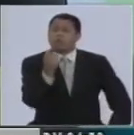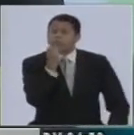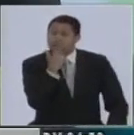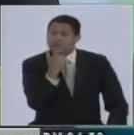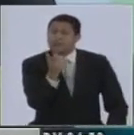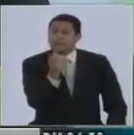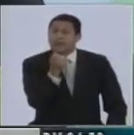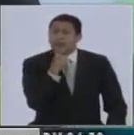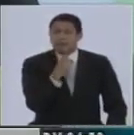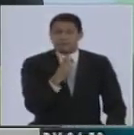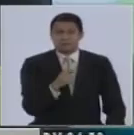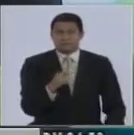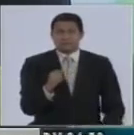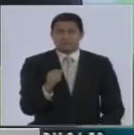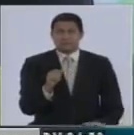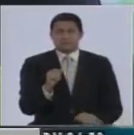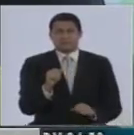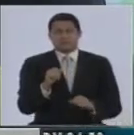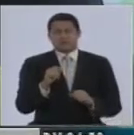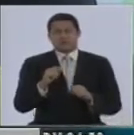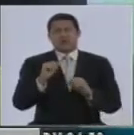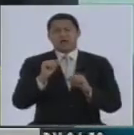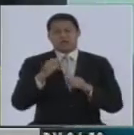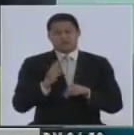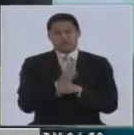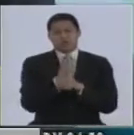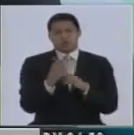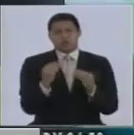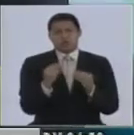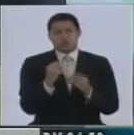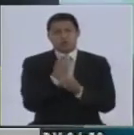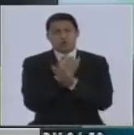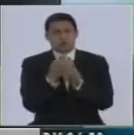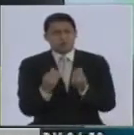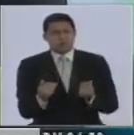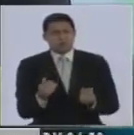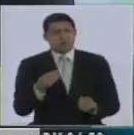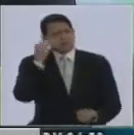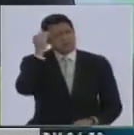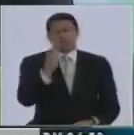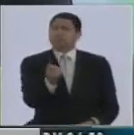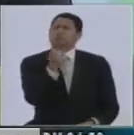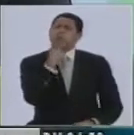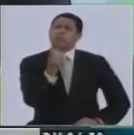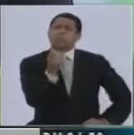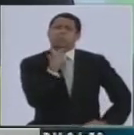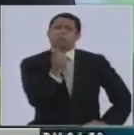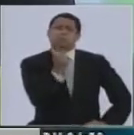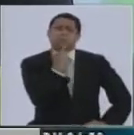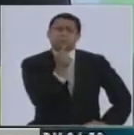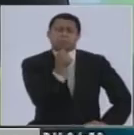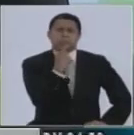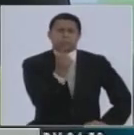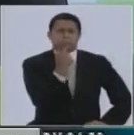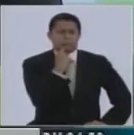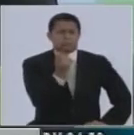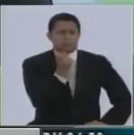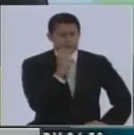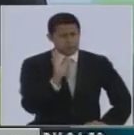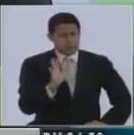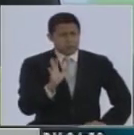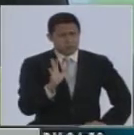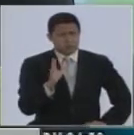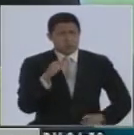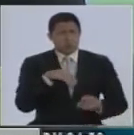de las que se llaman antideportivas que son las que se usan mucho en la austria para los que el paciente la sigue tomando y las sigue tomando y esas medicinas se